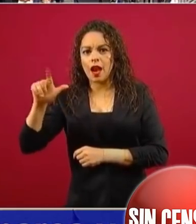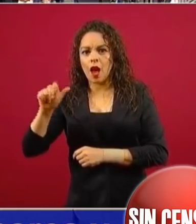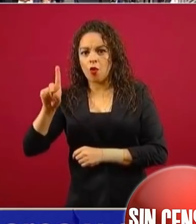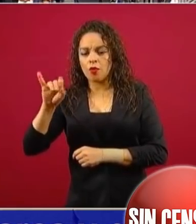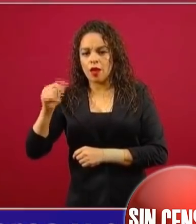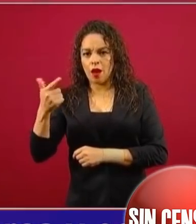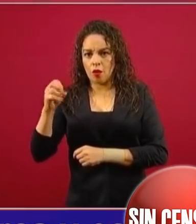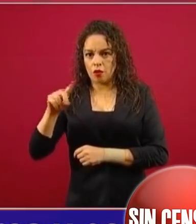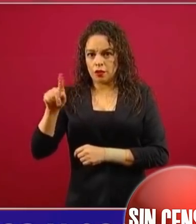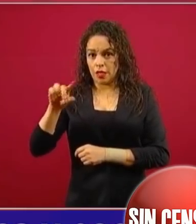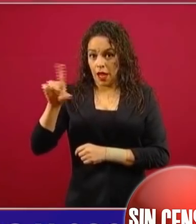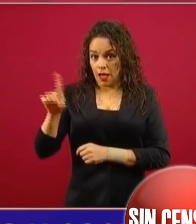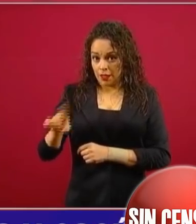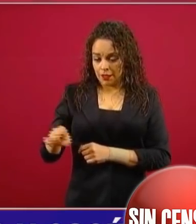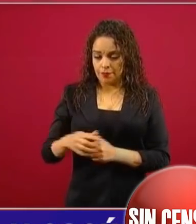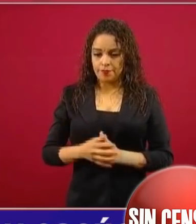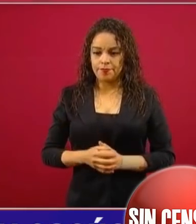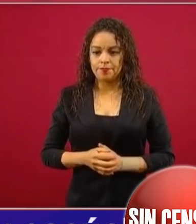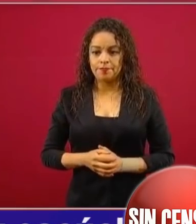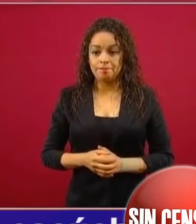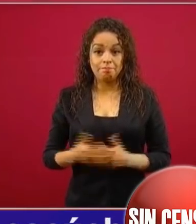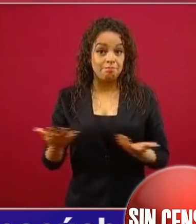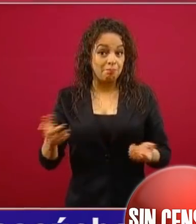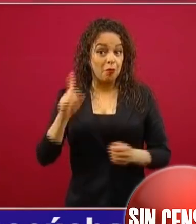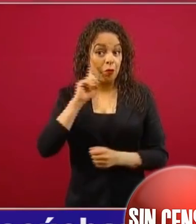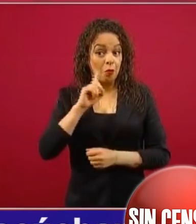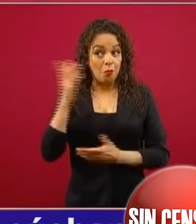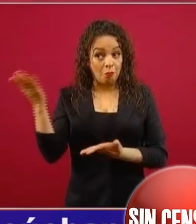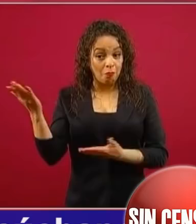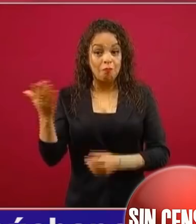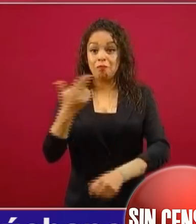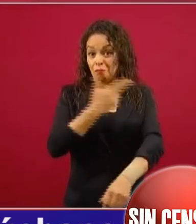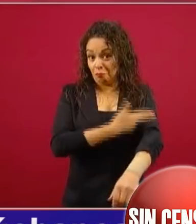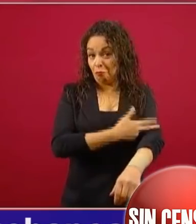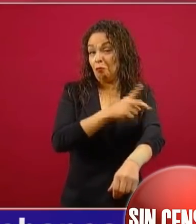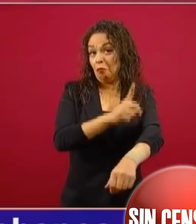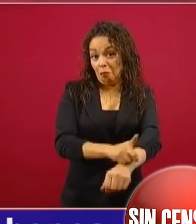una persona muy honesta.